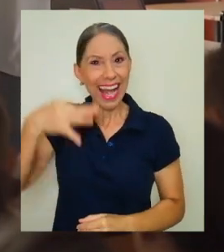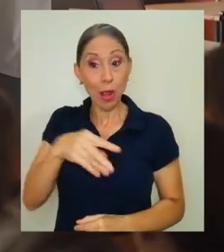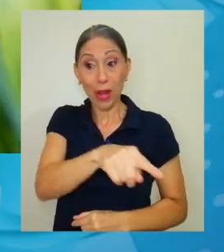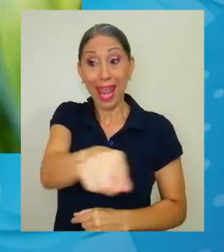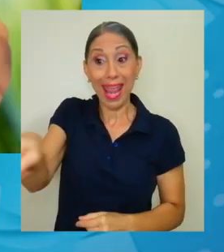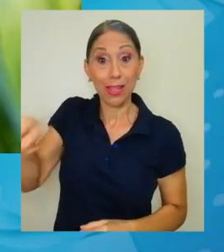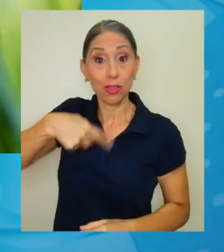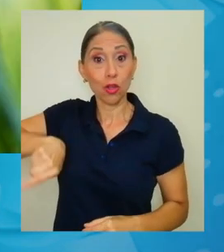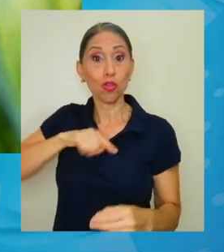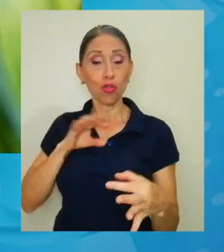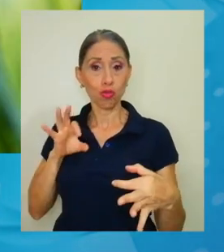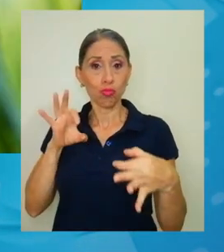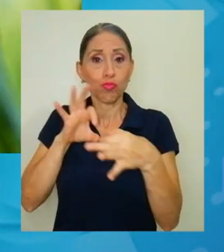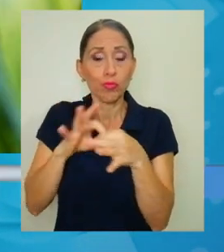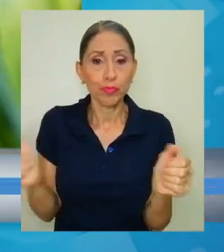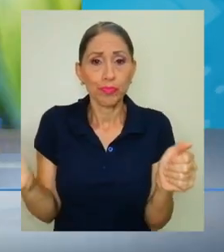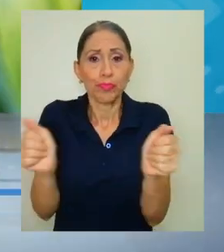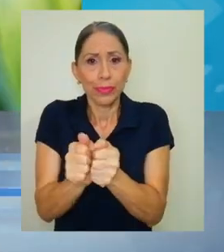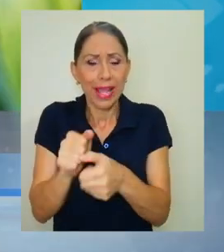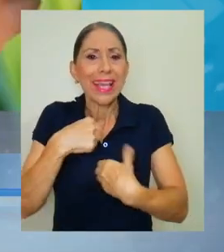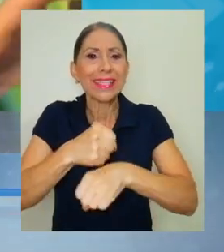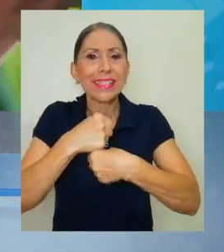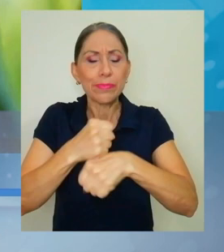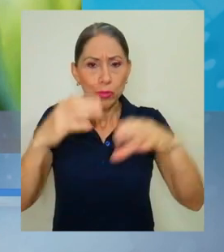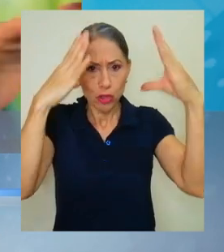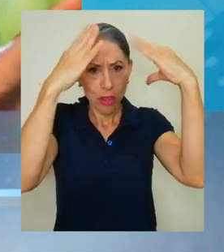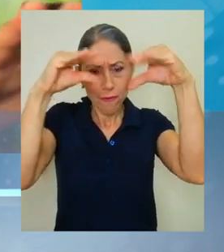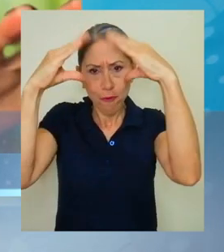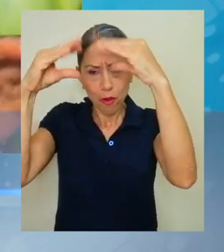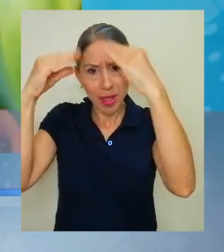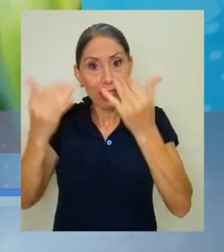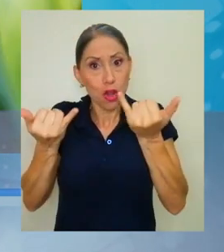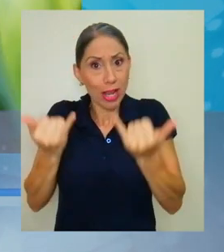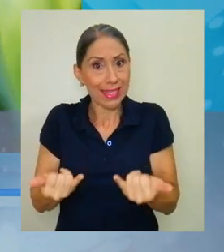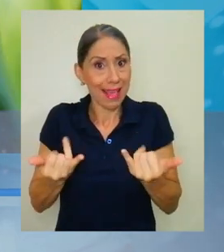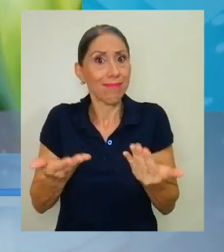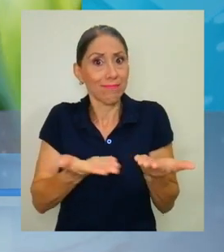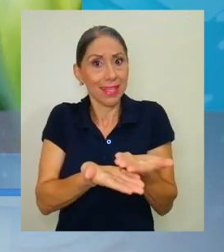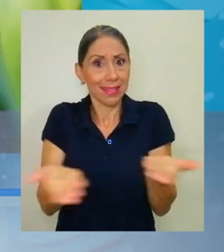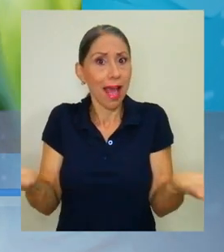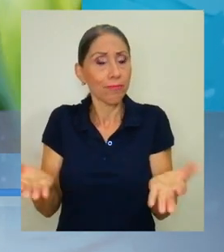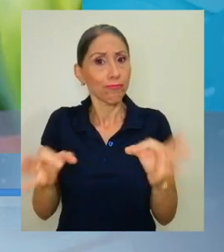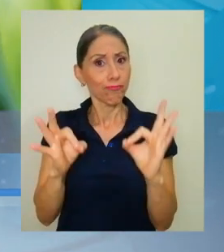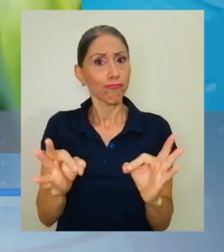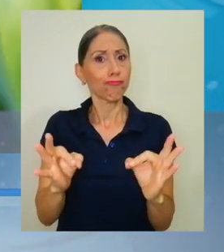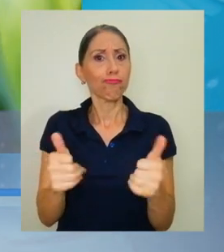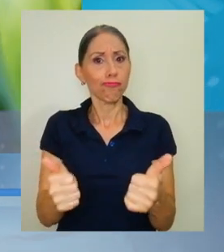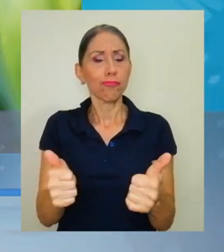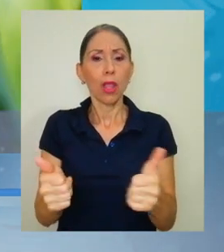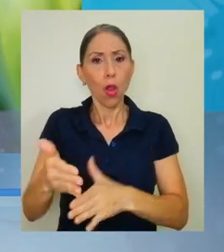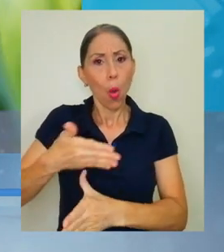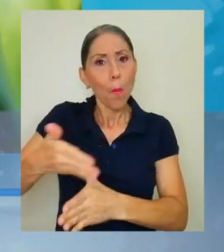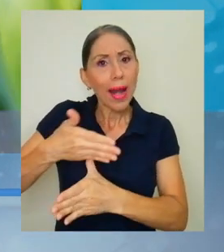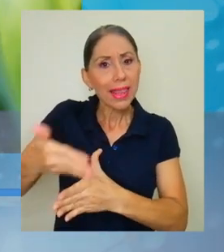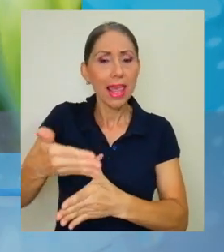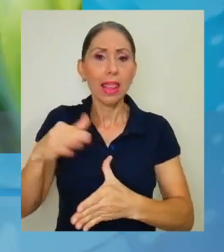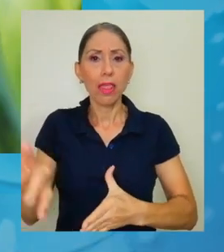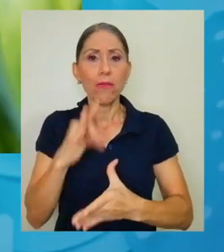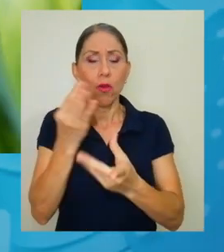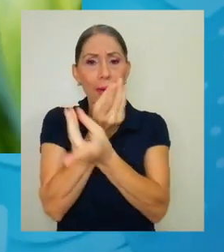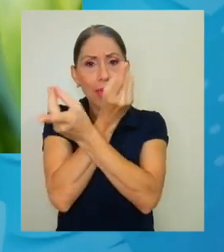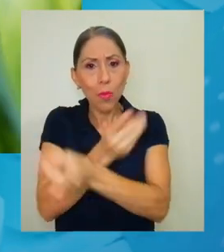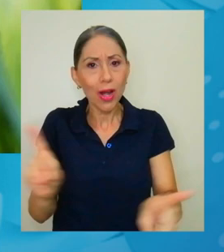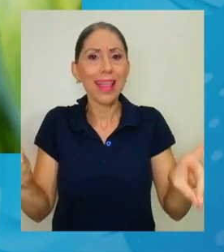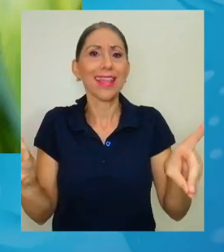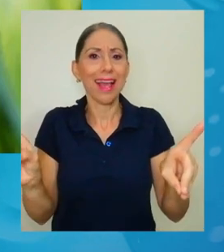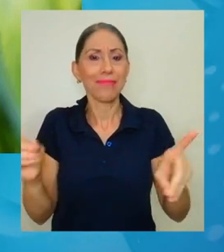conjunto, ¿verdad?, información que está disponible, ¿verdad?, de una manera compartida, democrática,